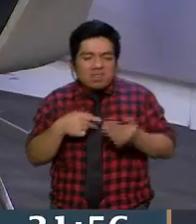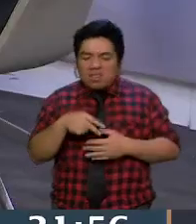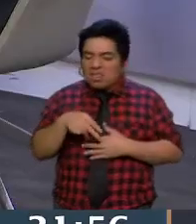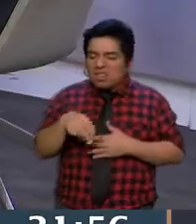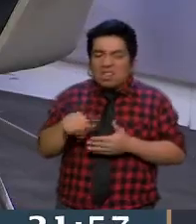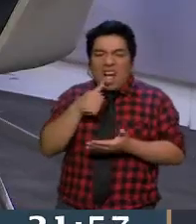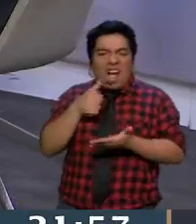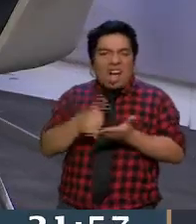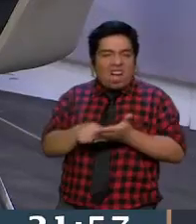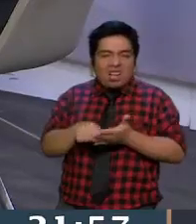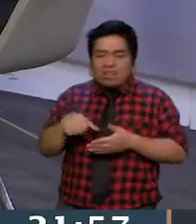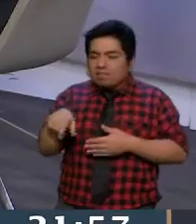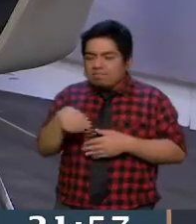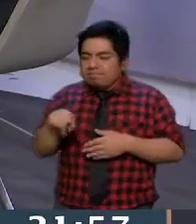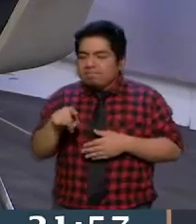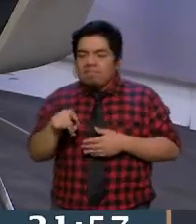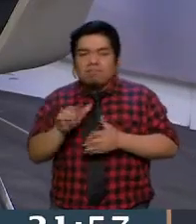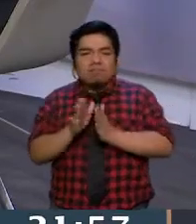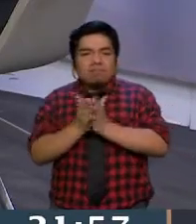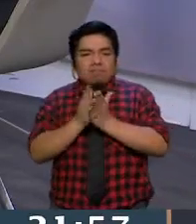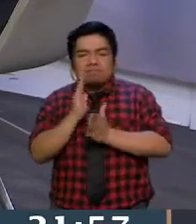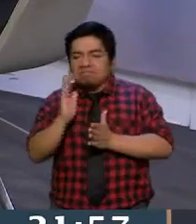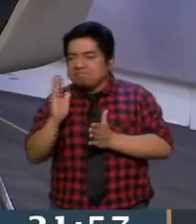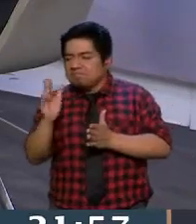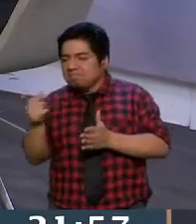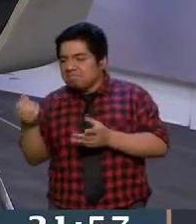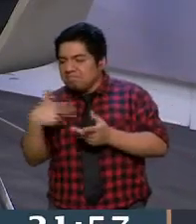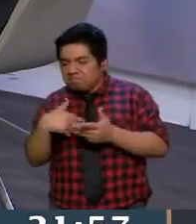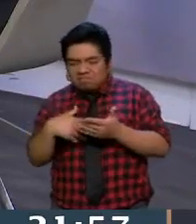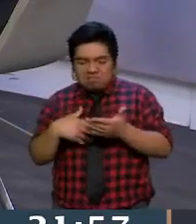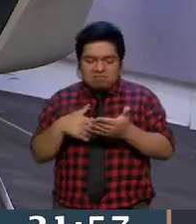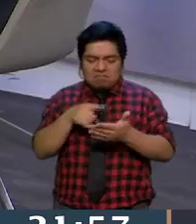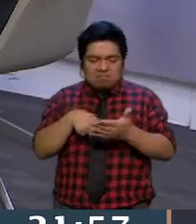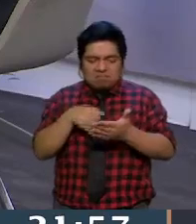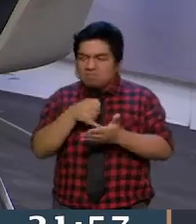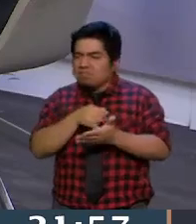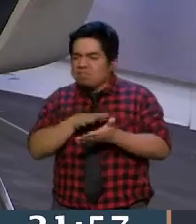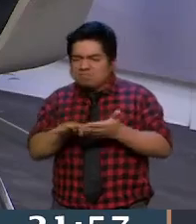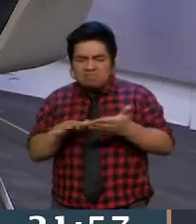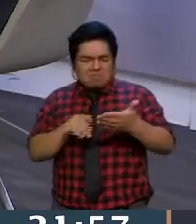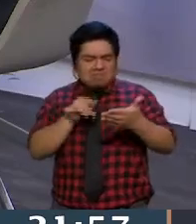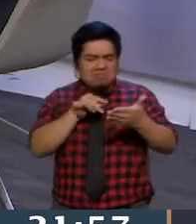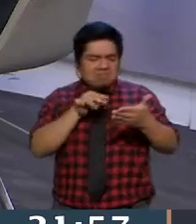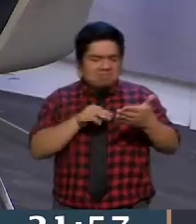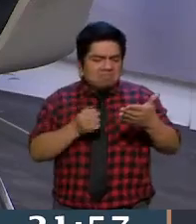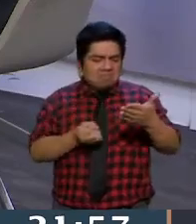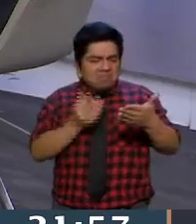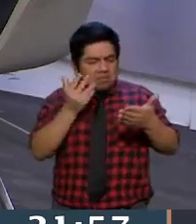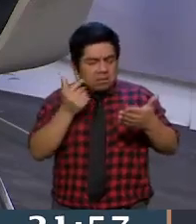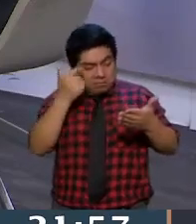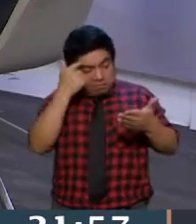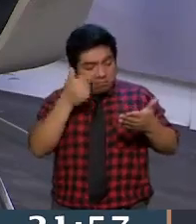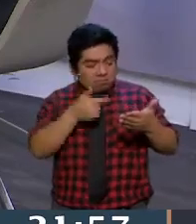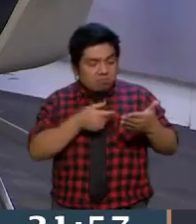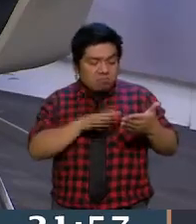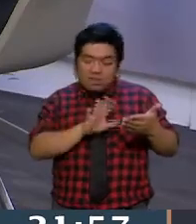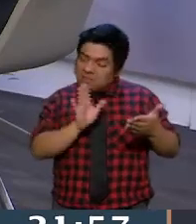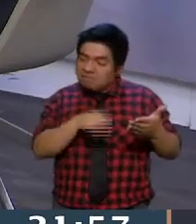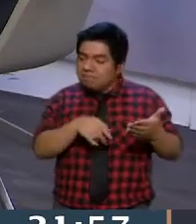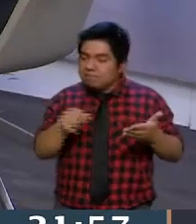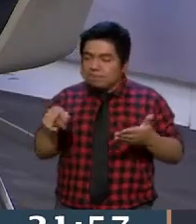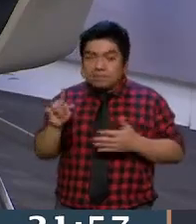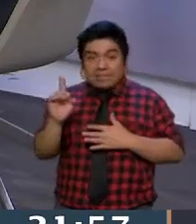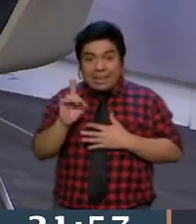de una librería o de una editorial en donde me dicen qué es lo nuevo que salió. Este